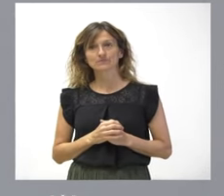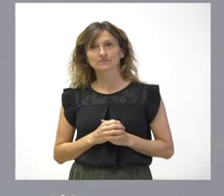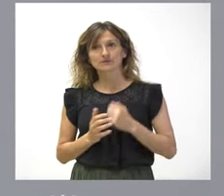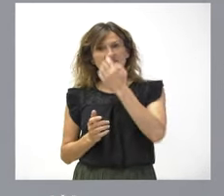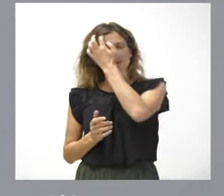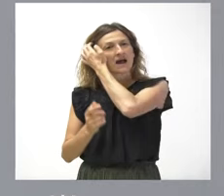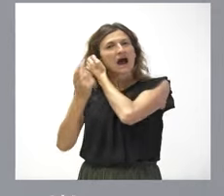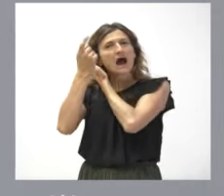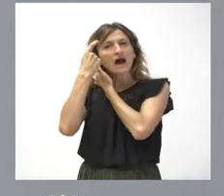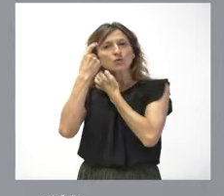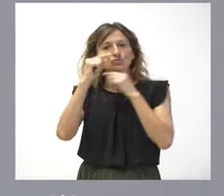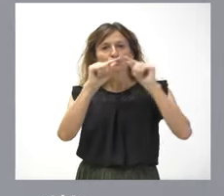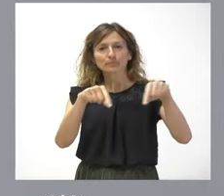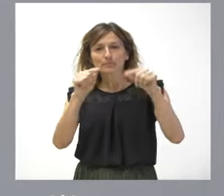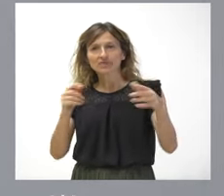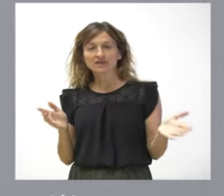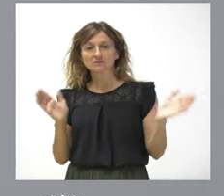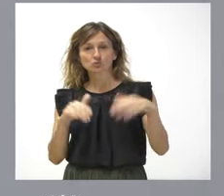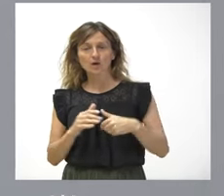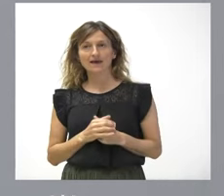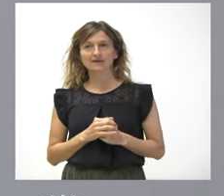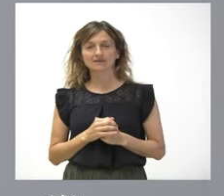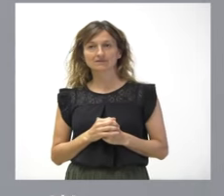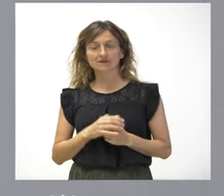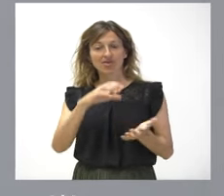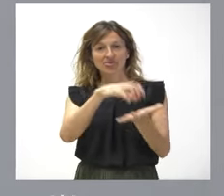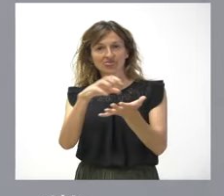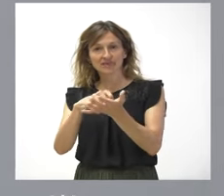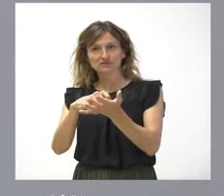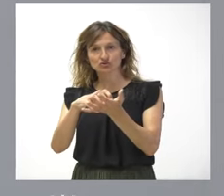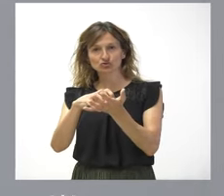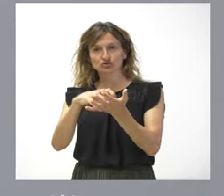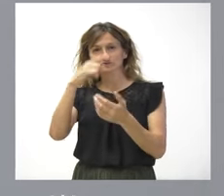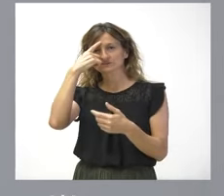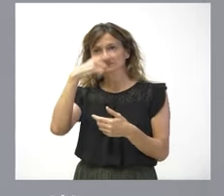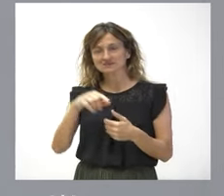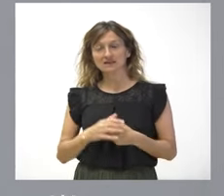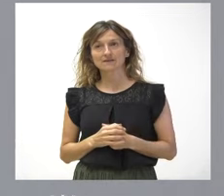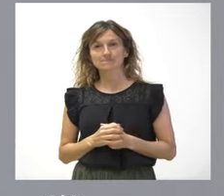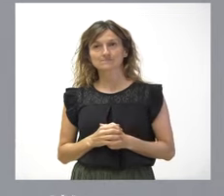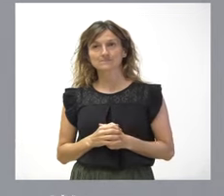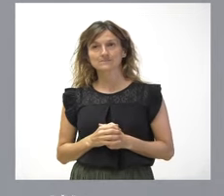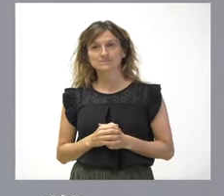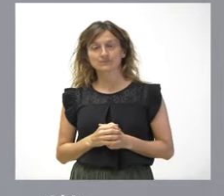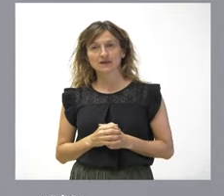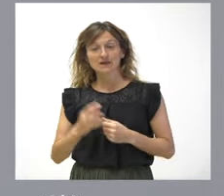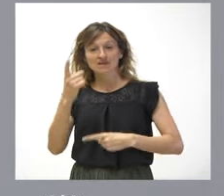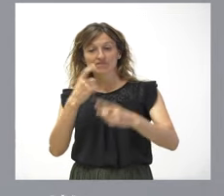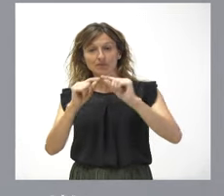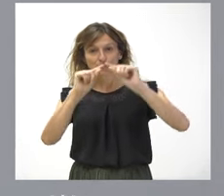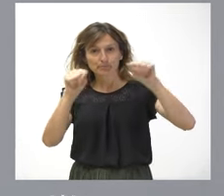no lo tengo por provincias sí que sabemos el número de centros que les hemos detallado Y sí que hay bastante información